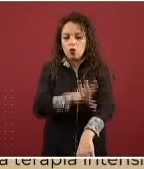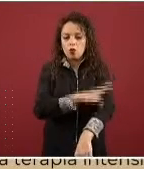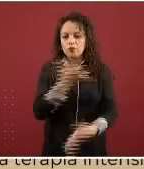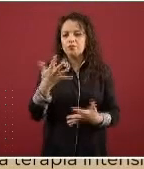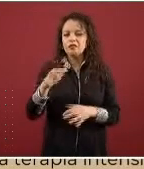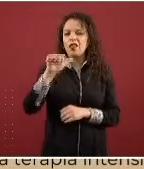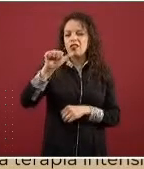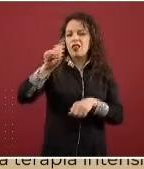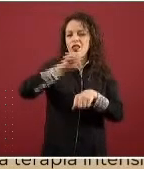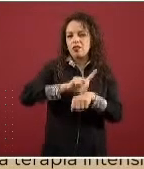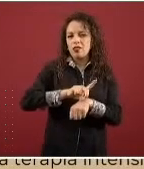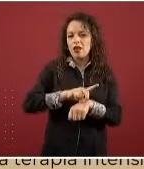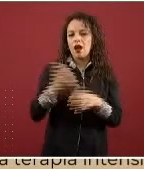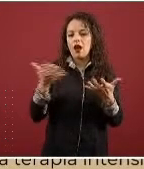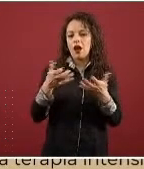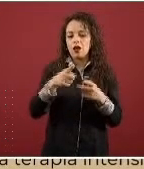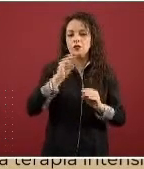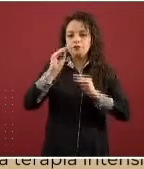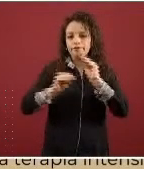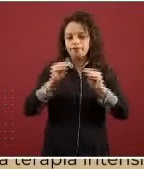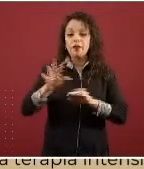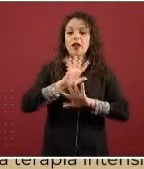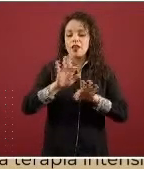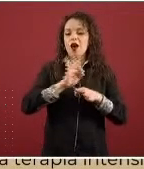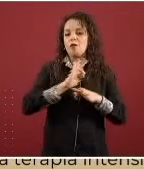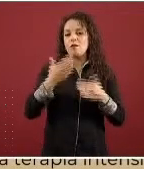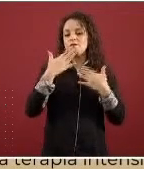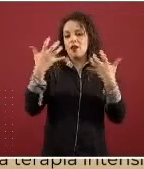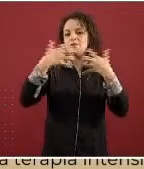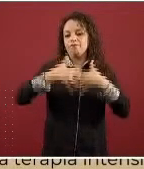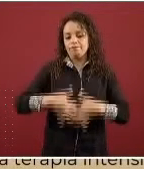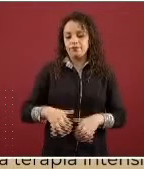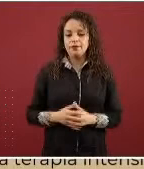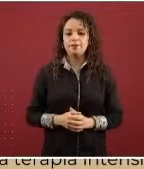operativos. También nos dieron otros. La que sigue, por favor.